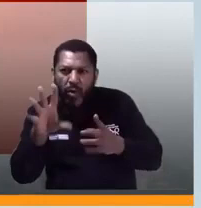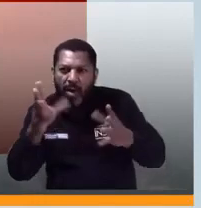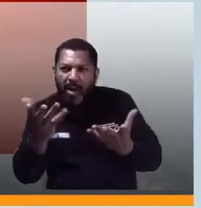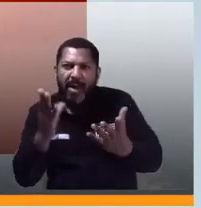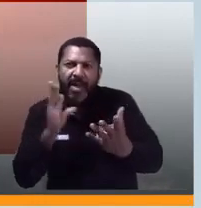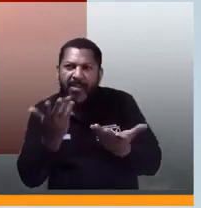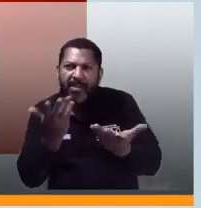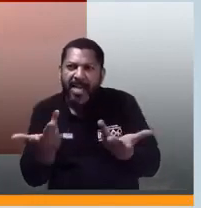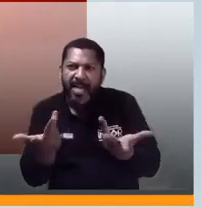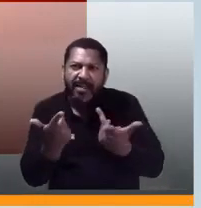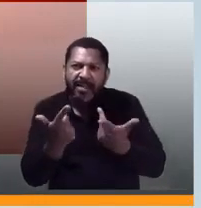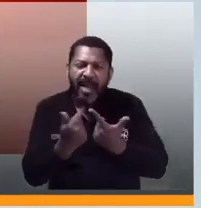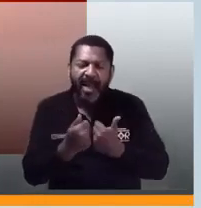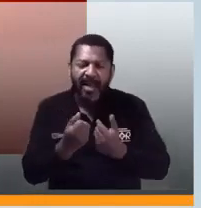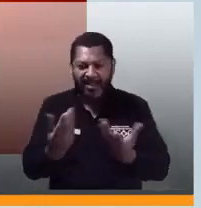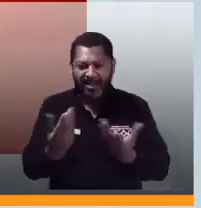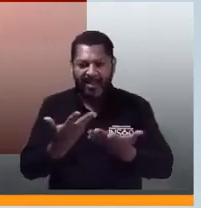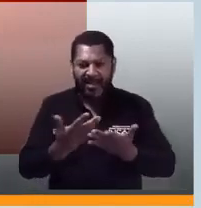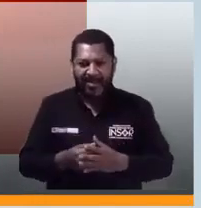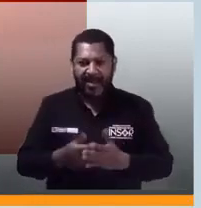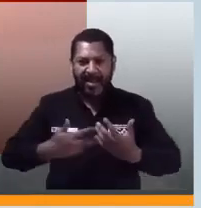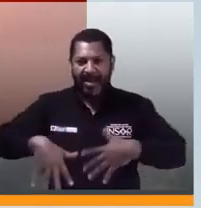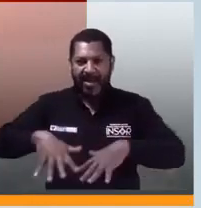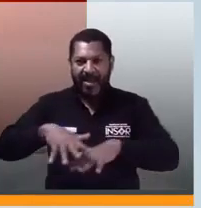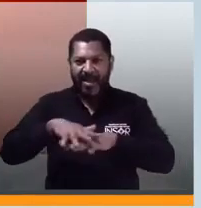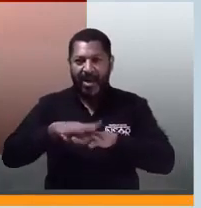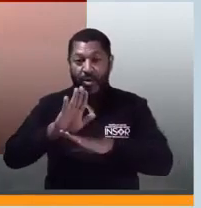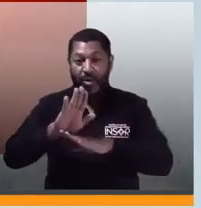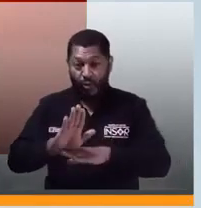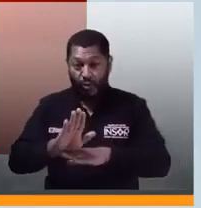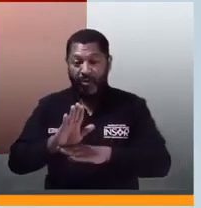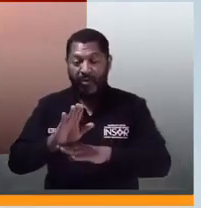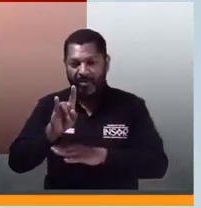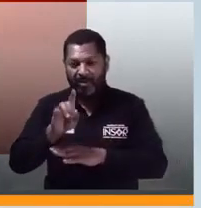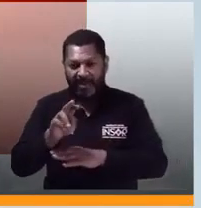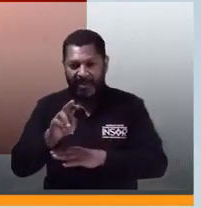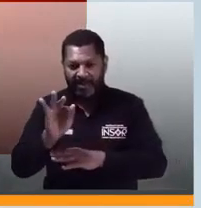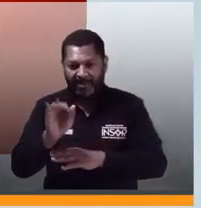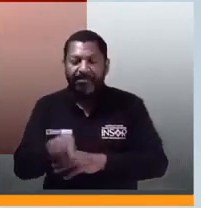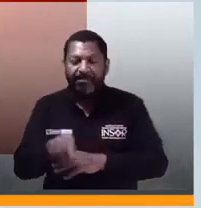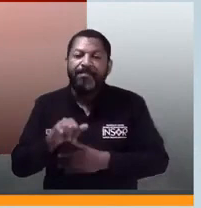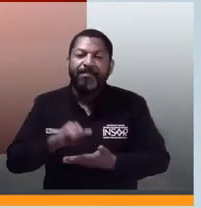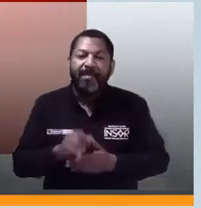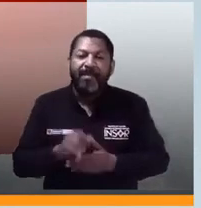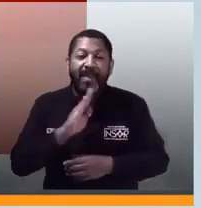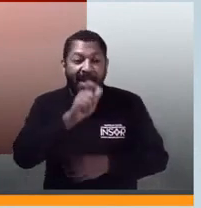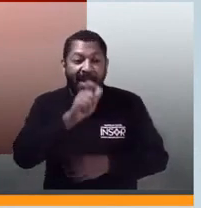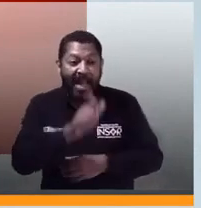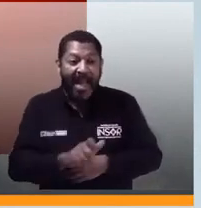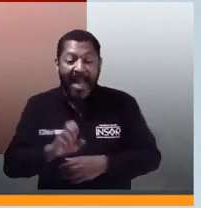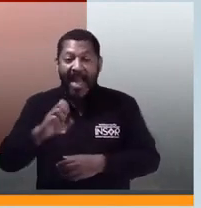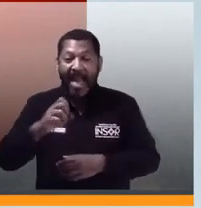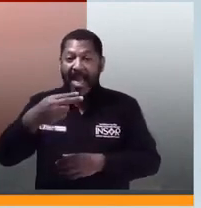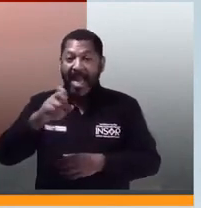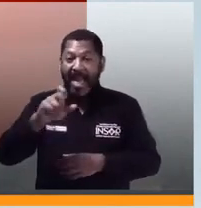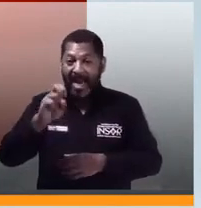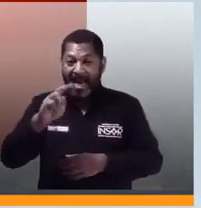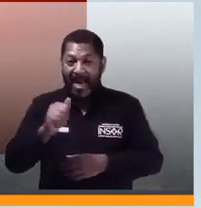también agradecer muy especialmente a Red Únete. Quiero darle la palabra a Elena ya para el cierre de este panel. Adelante,